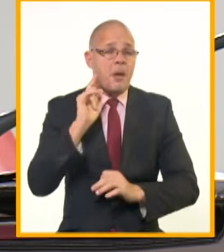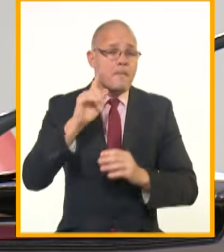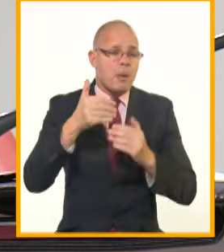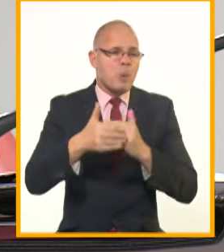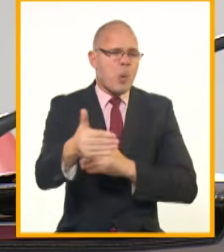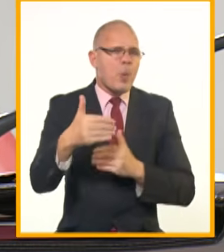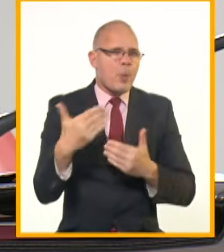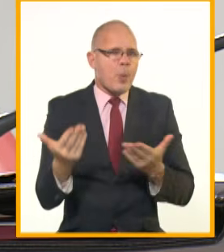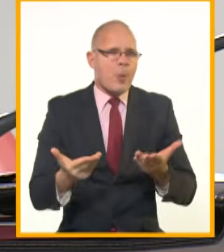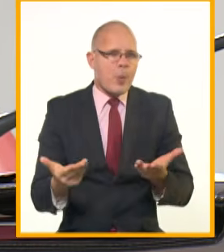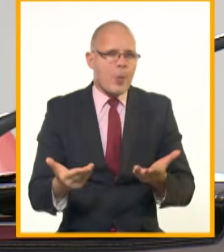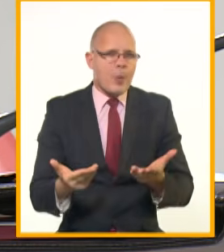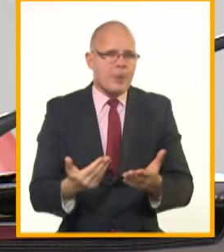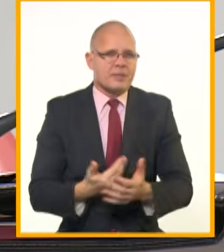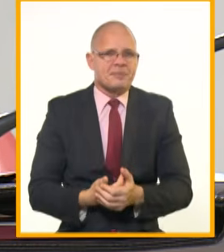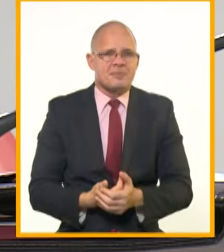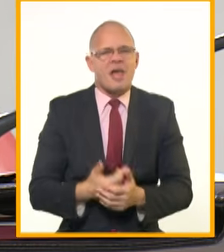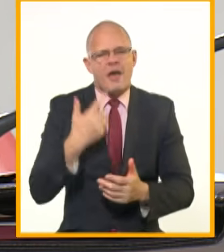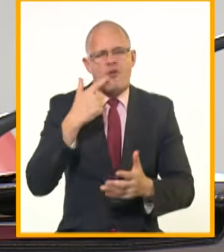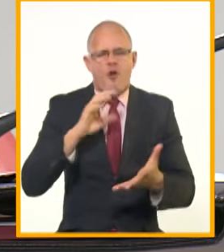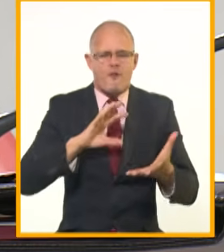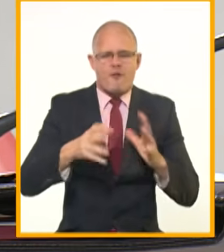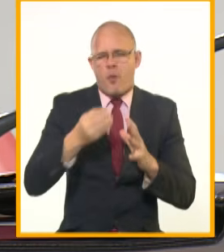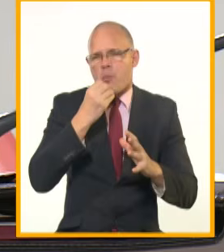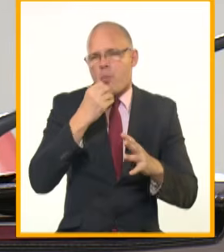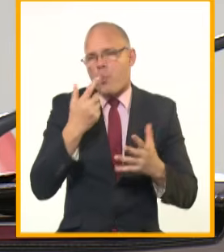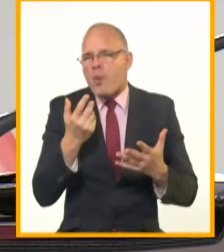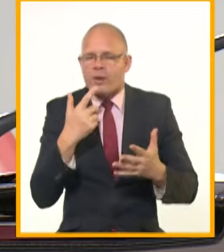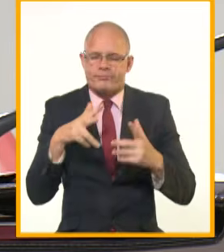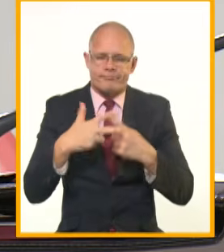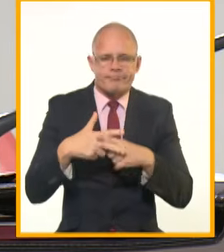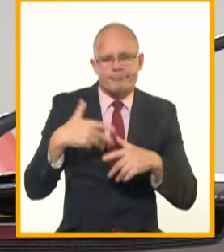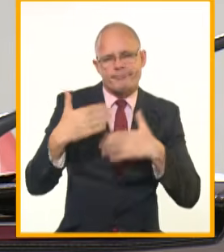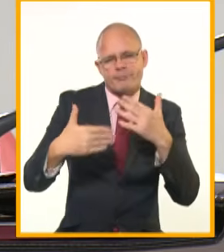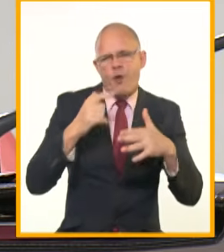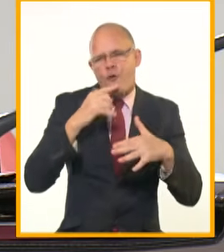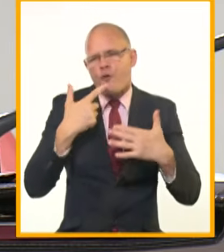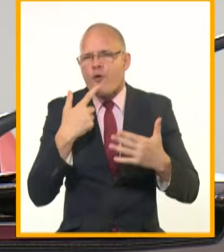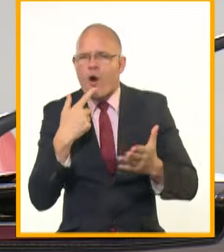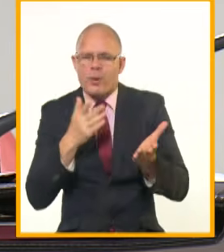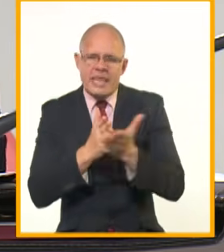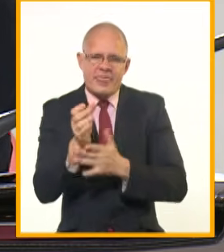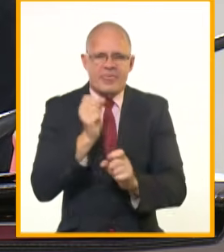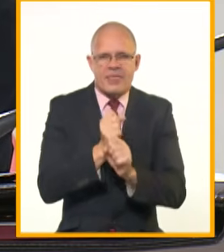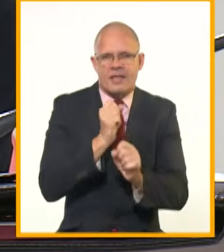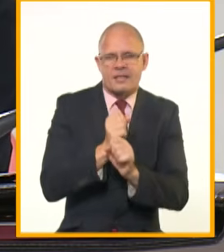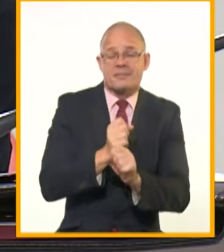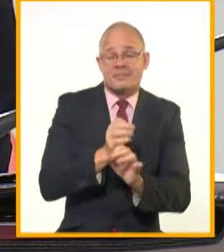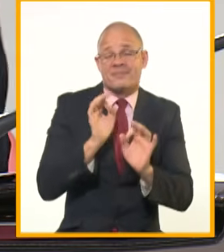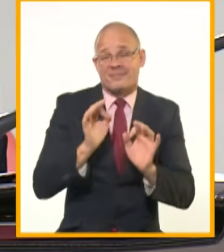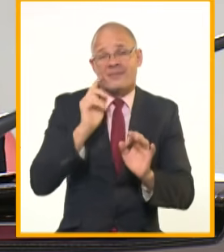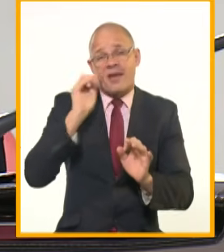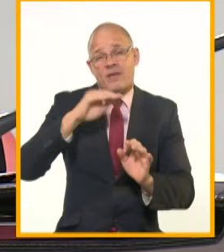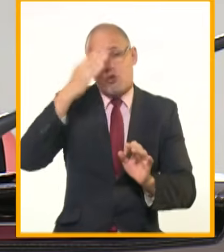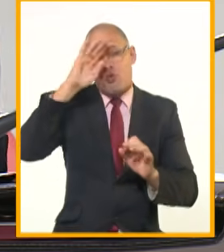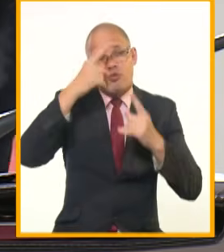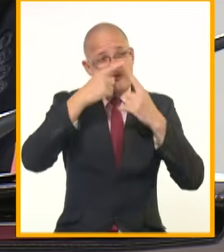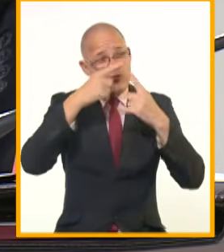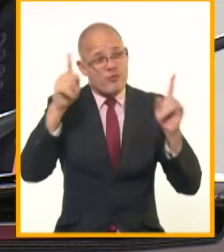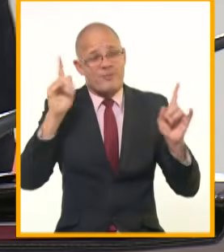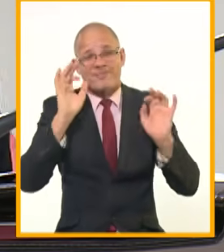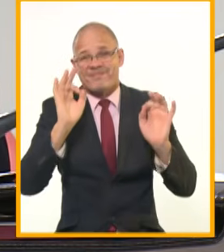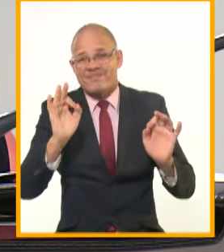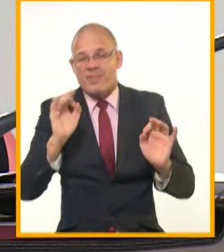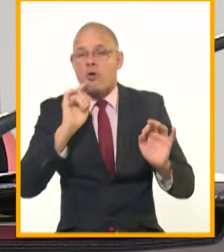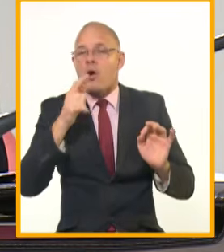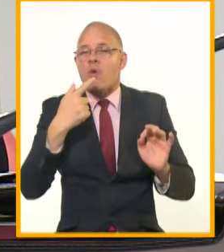buscando nuevas maneras de hacer nuevos desafíos en la provincia más joven de Cuba, porque aunque fueron creadas las dos el mismo día, Artemisa